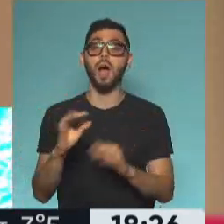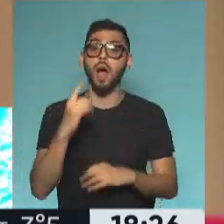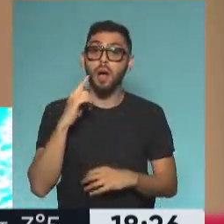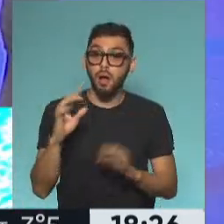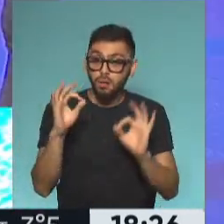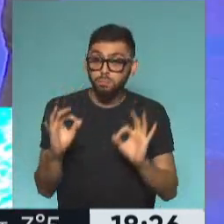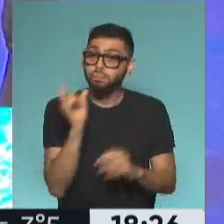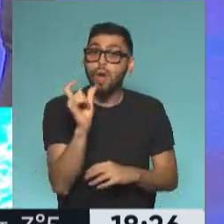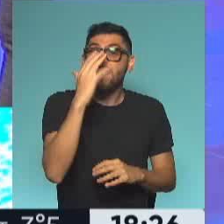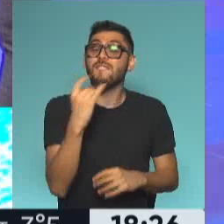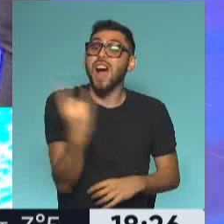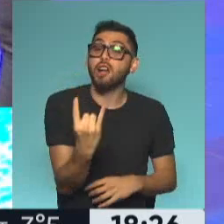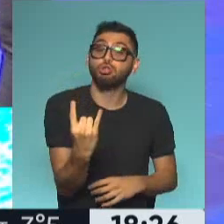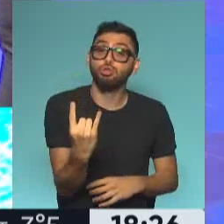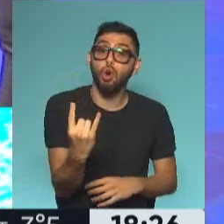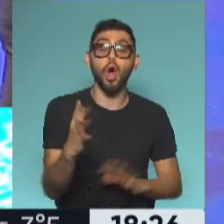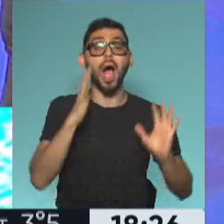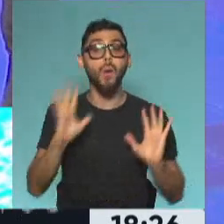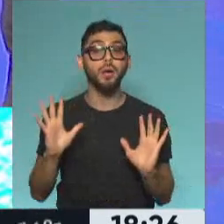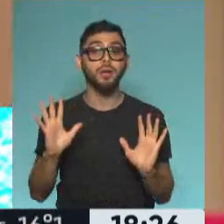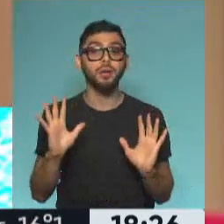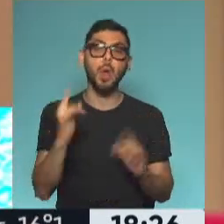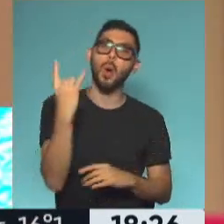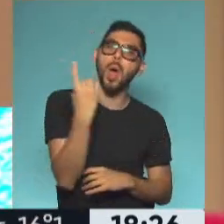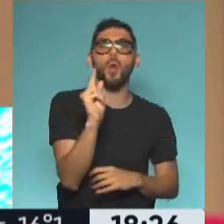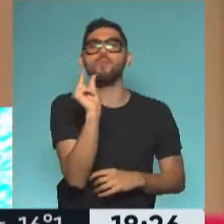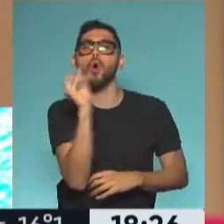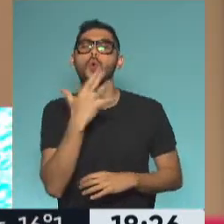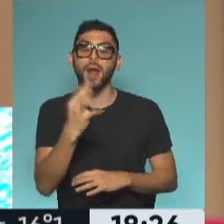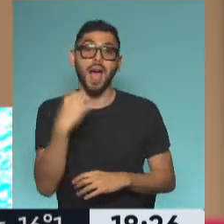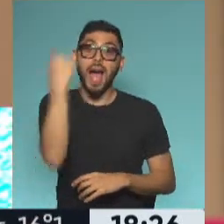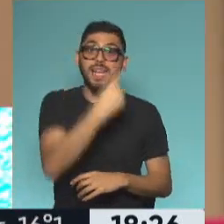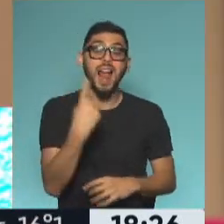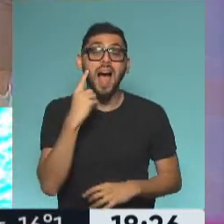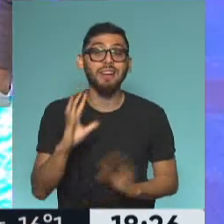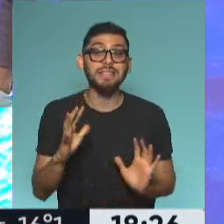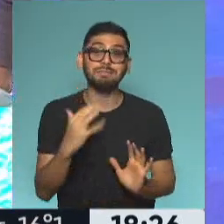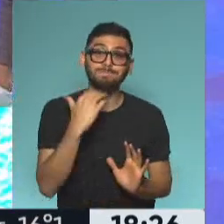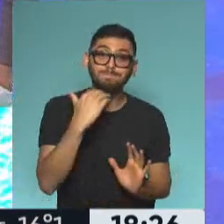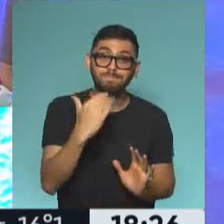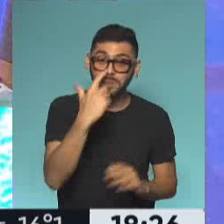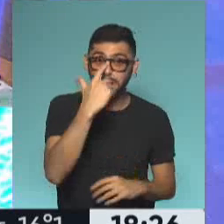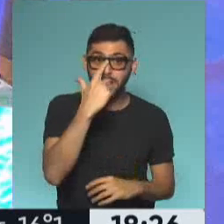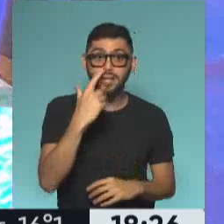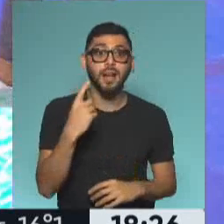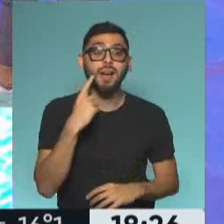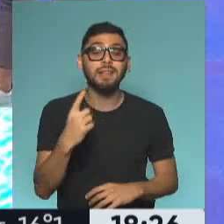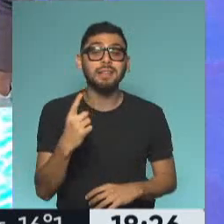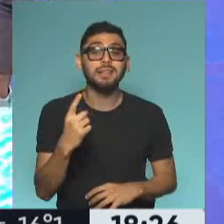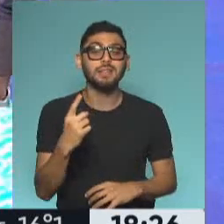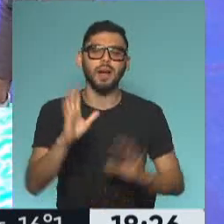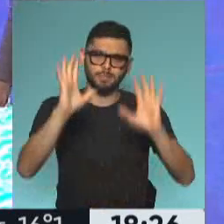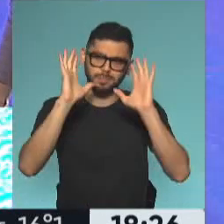respuesta final, falso entonces. Falso. Pero atención. Un poquito de verdad. Atención. Ah, la cara de Francesca. Que atención, no señoras y señores.